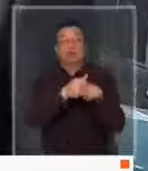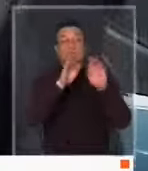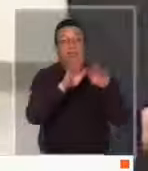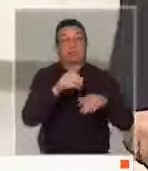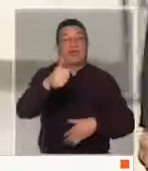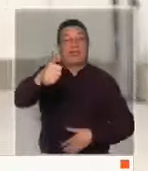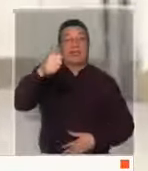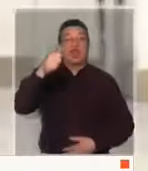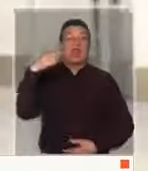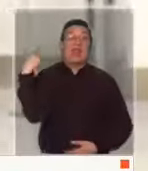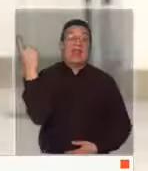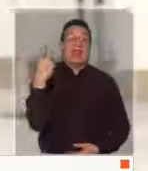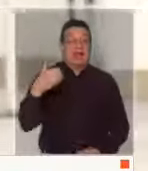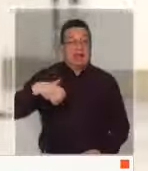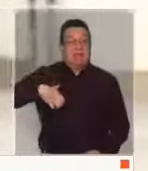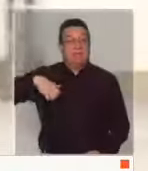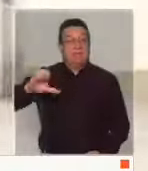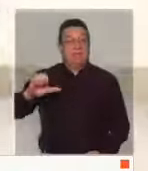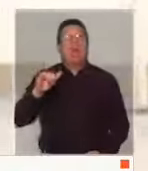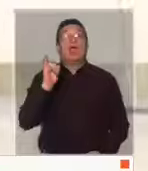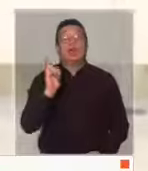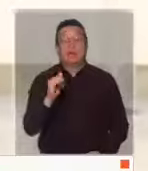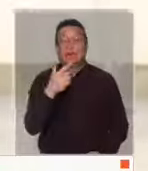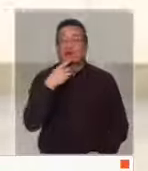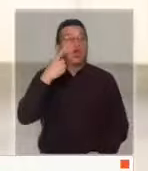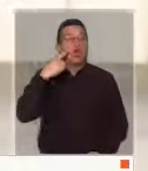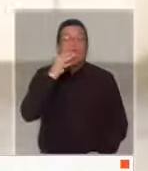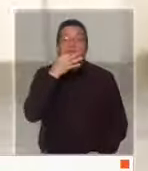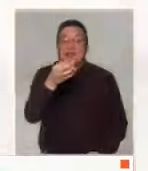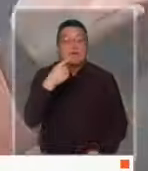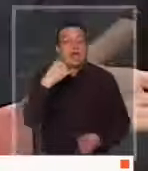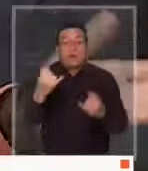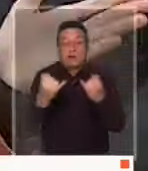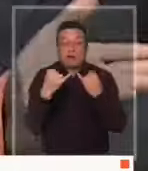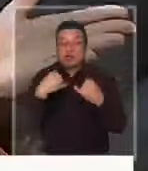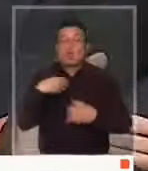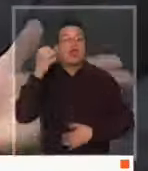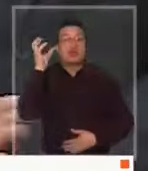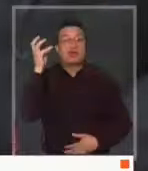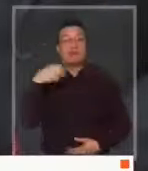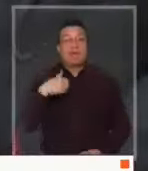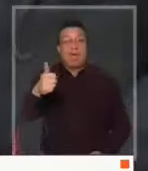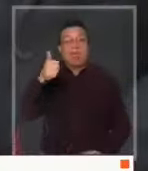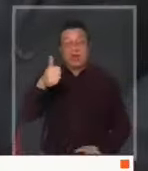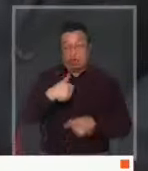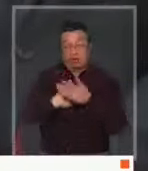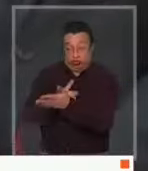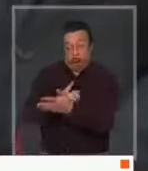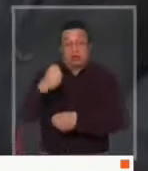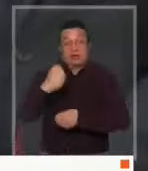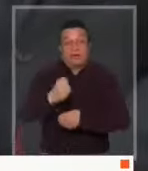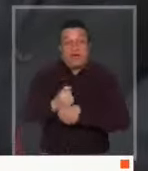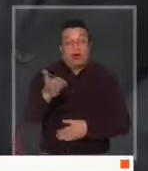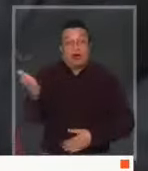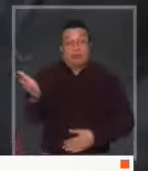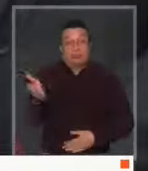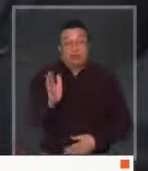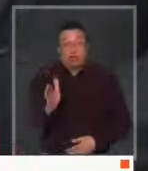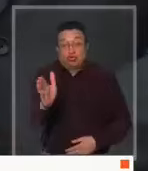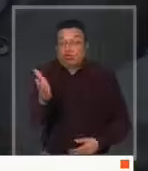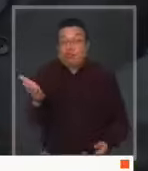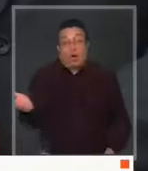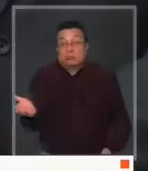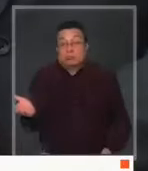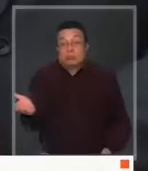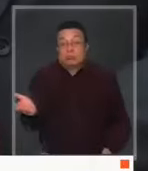de la PDI, descartan haber tenido conocimiento de esta información. El director está ahí ejerciendo su labor, esto por algo será, ¿no?